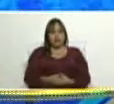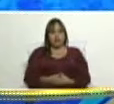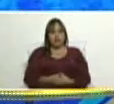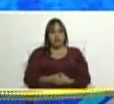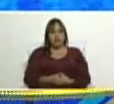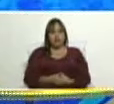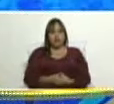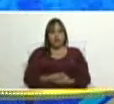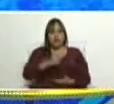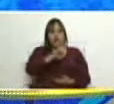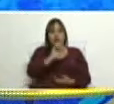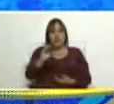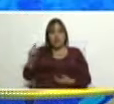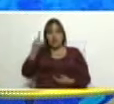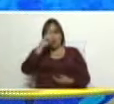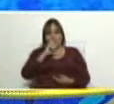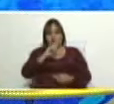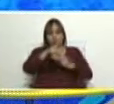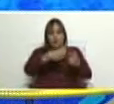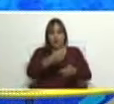de 200 años.